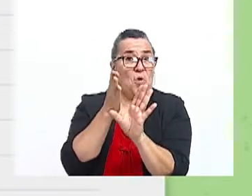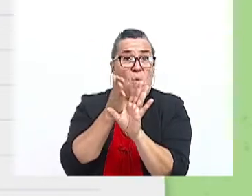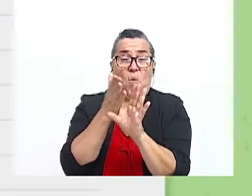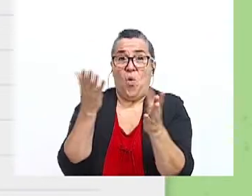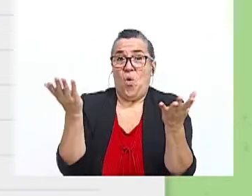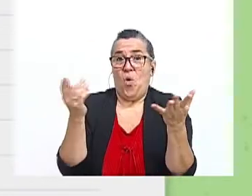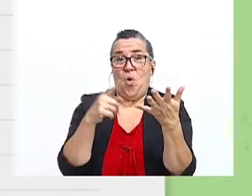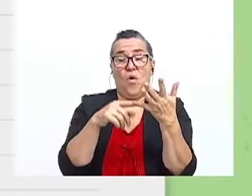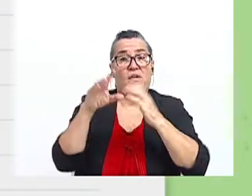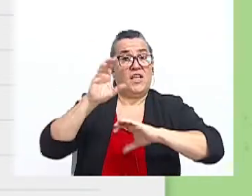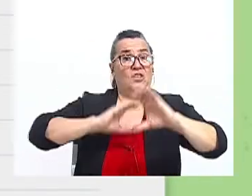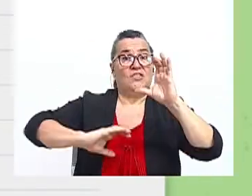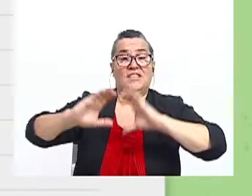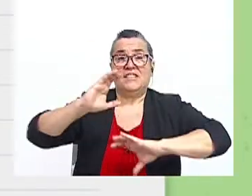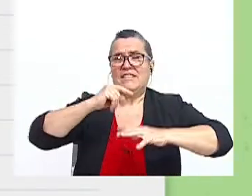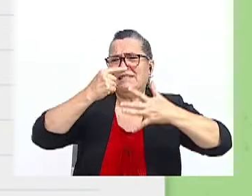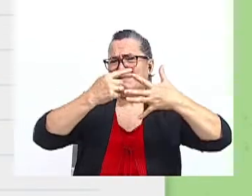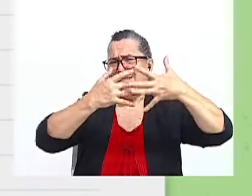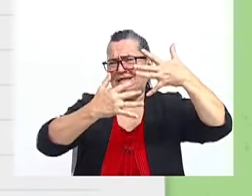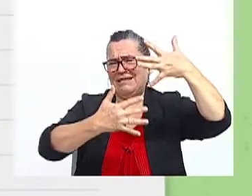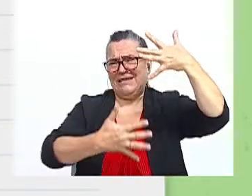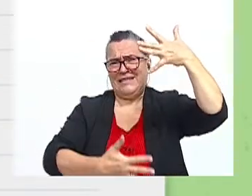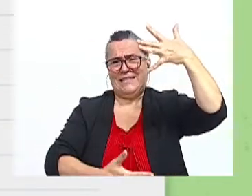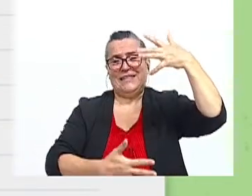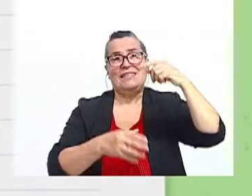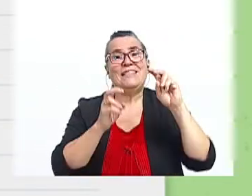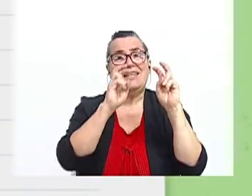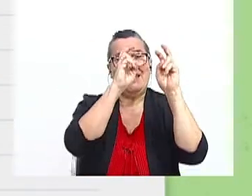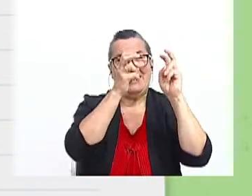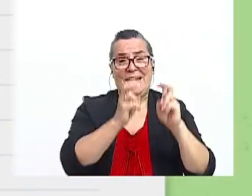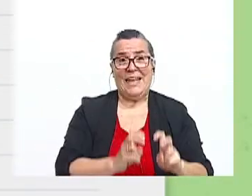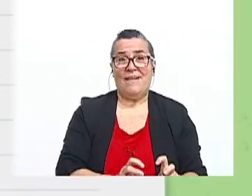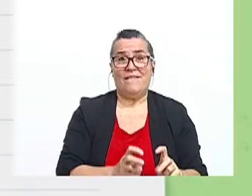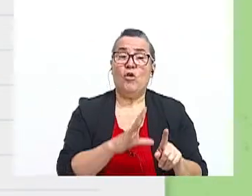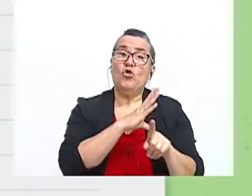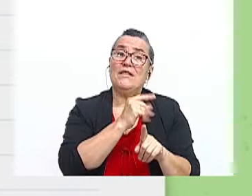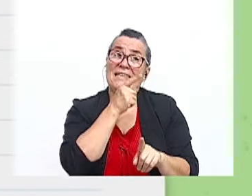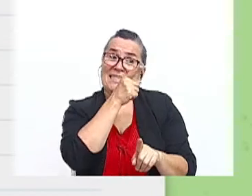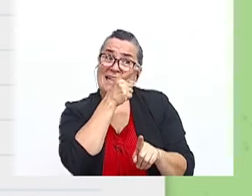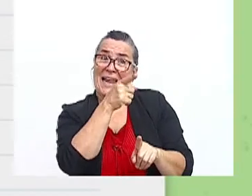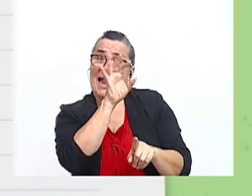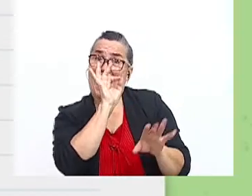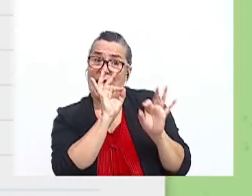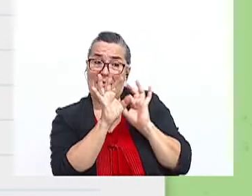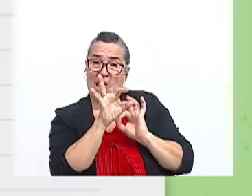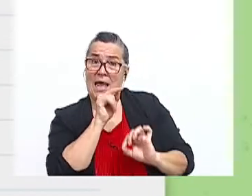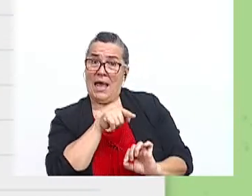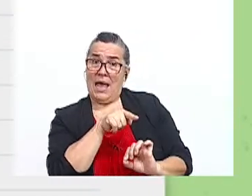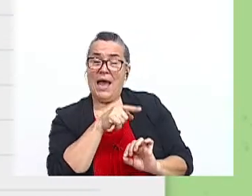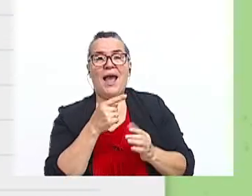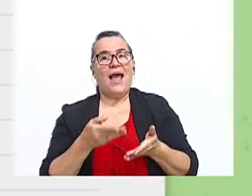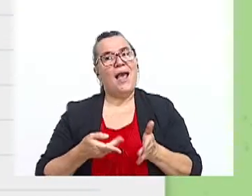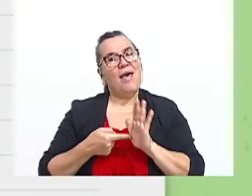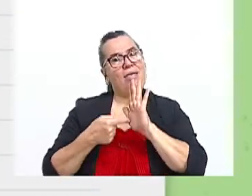psicológico, científico. Hay infinidad de temas y de cada uno de ellos le podemos dar